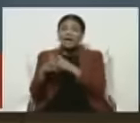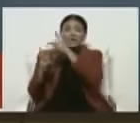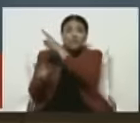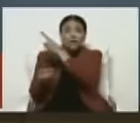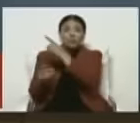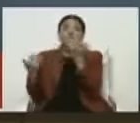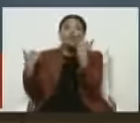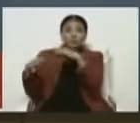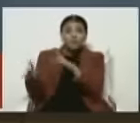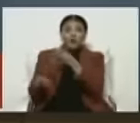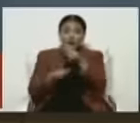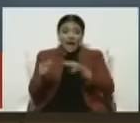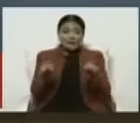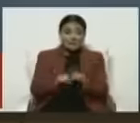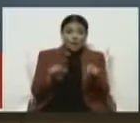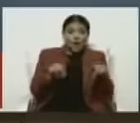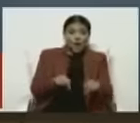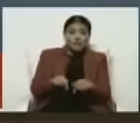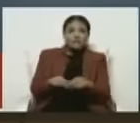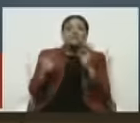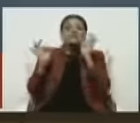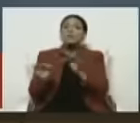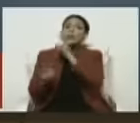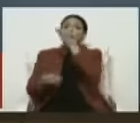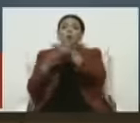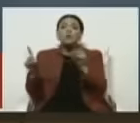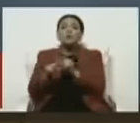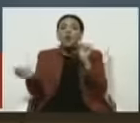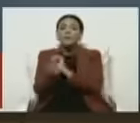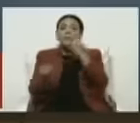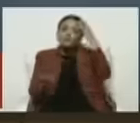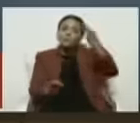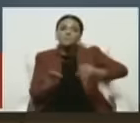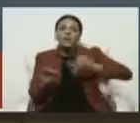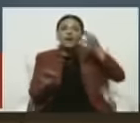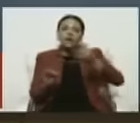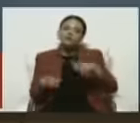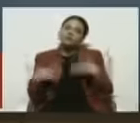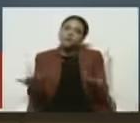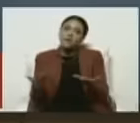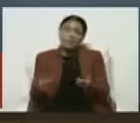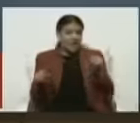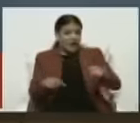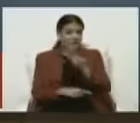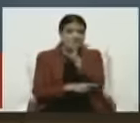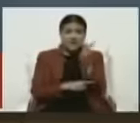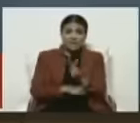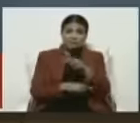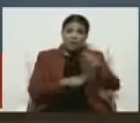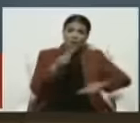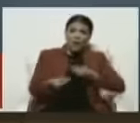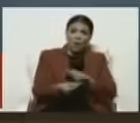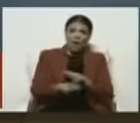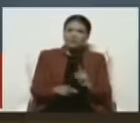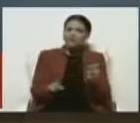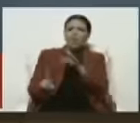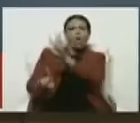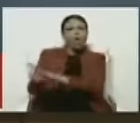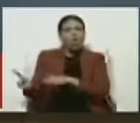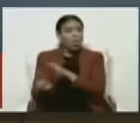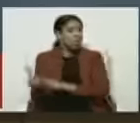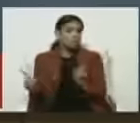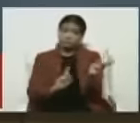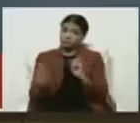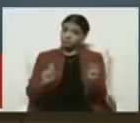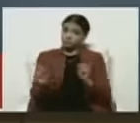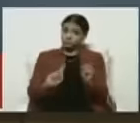metería en cadena perpetua. Entonces, ¿por qué siempre cuando ocurre en Venezuela un hecho como este hay que lavarle la cara?